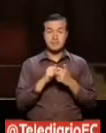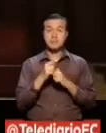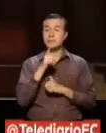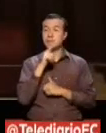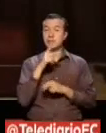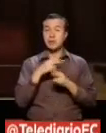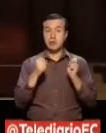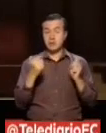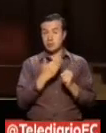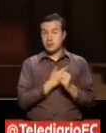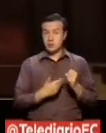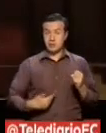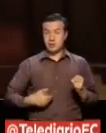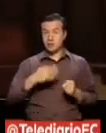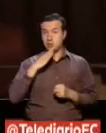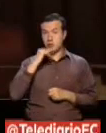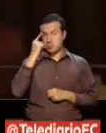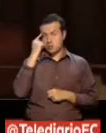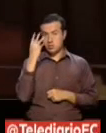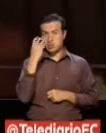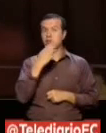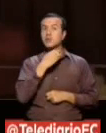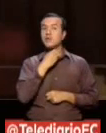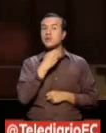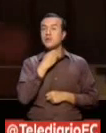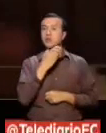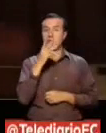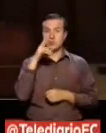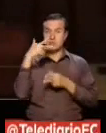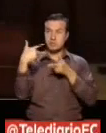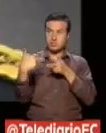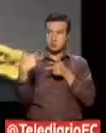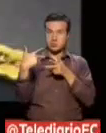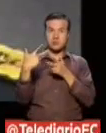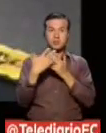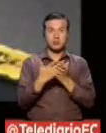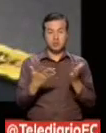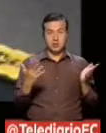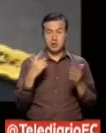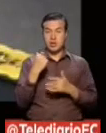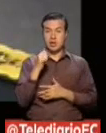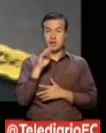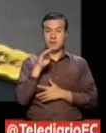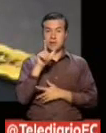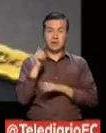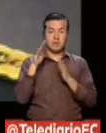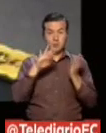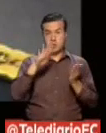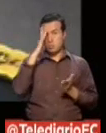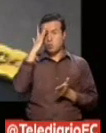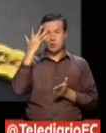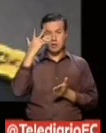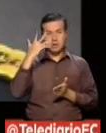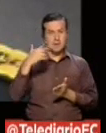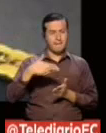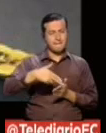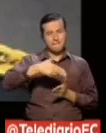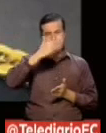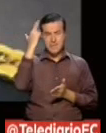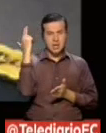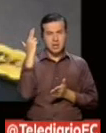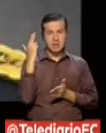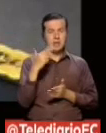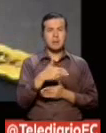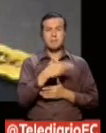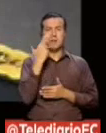la del expresidente Correa el 14 de agosto vía videoconferencia. Jorge Gabela perdió la vida luego de recibir un impacto de arma de